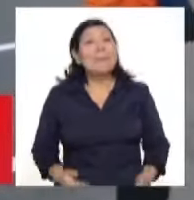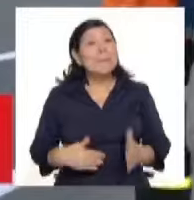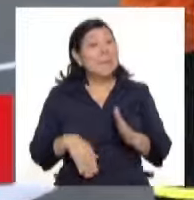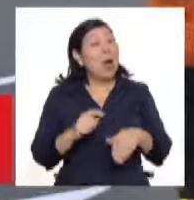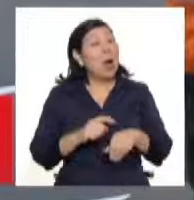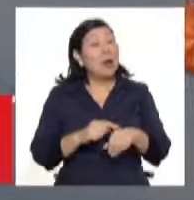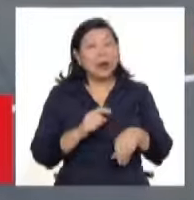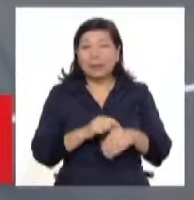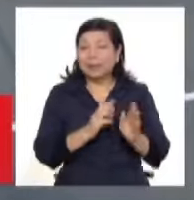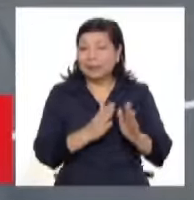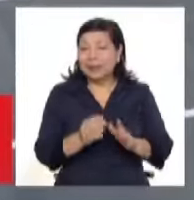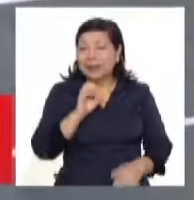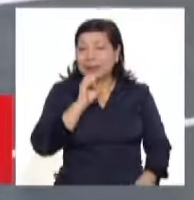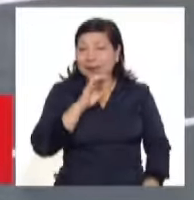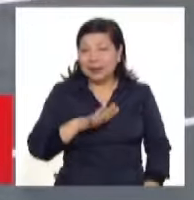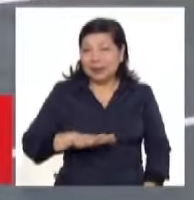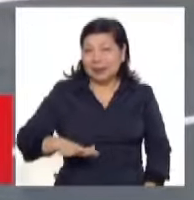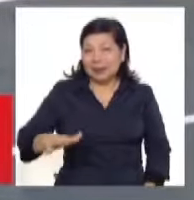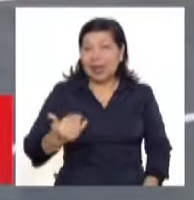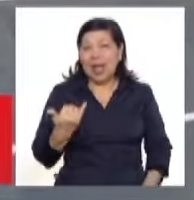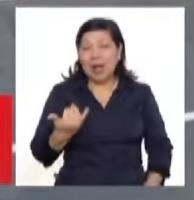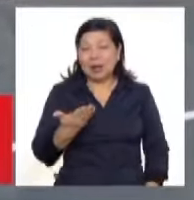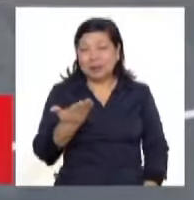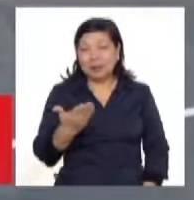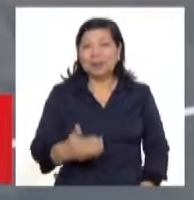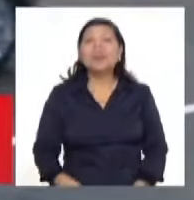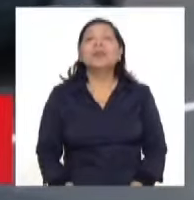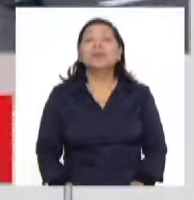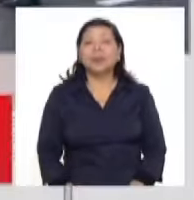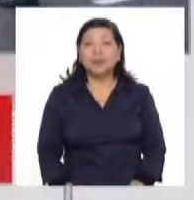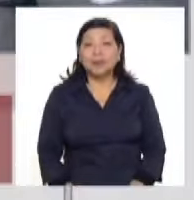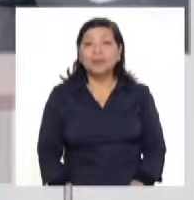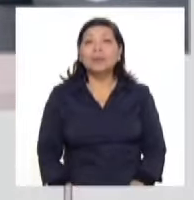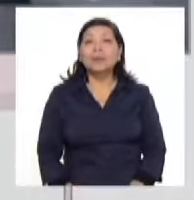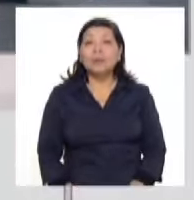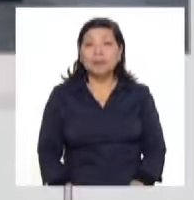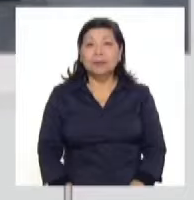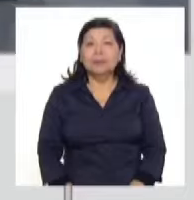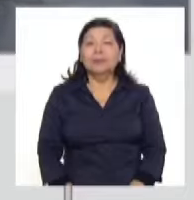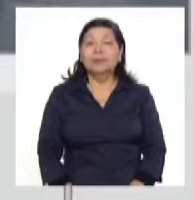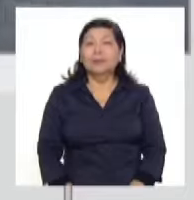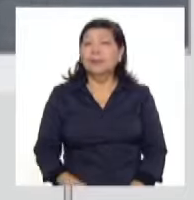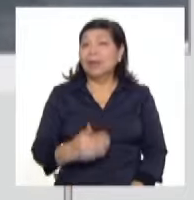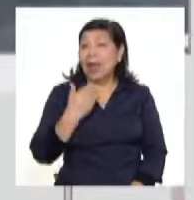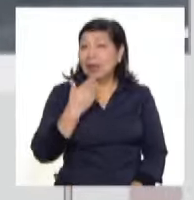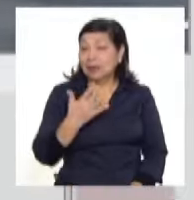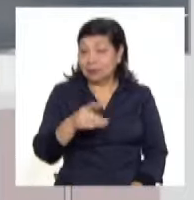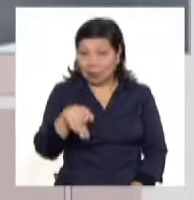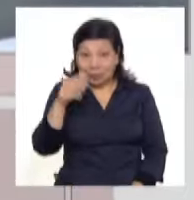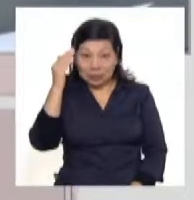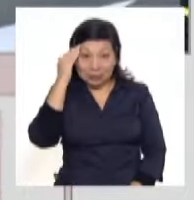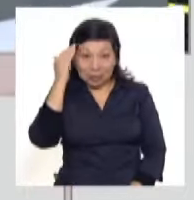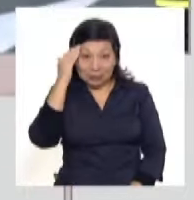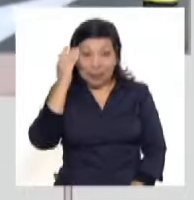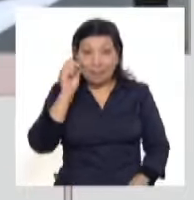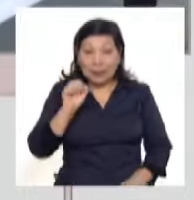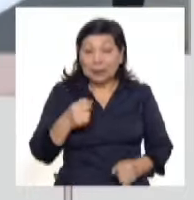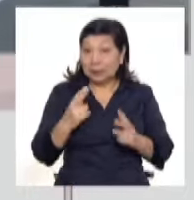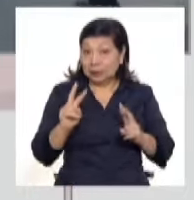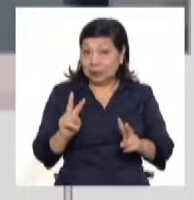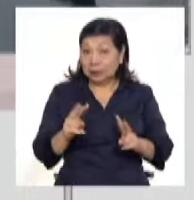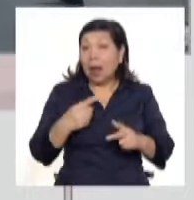en hora punta. Parte de la información que tenemos para compartir esta hora. Adelante en estudios. Excelente, Diana, muchísimas gracias. Ya lo sabe entonces, amigo